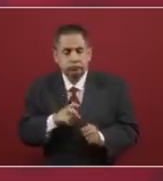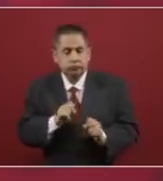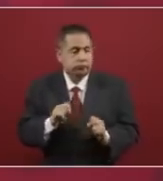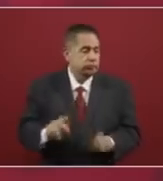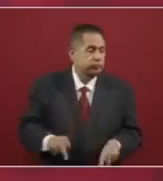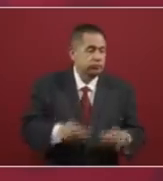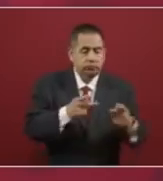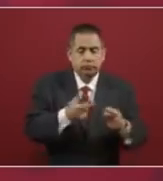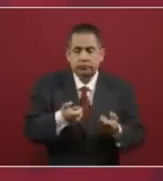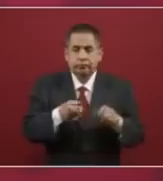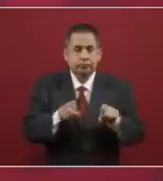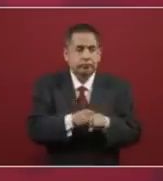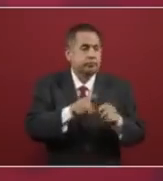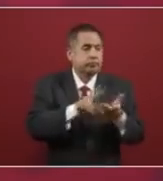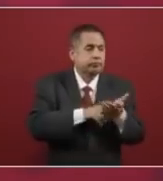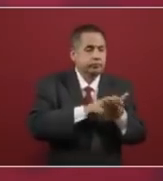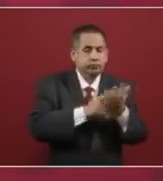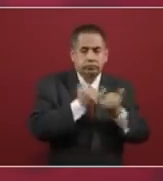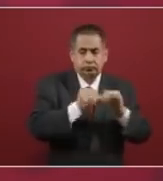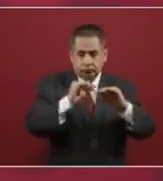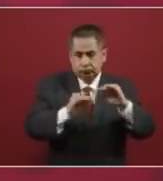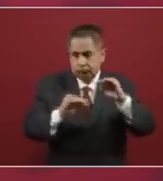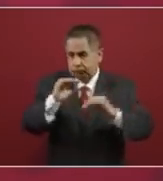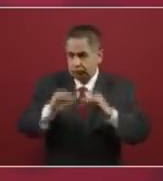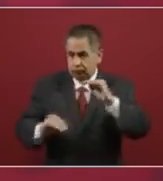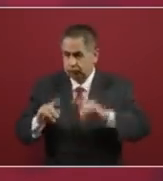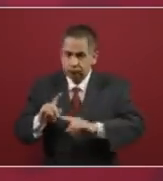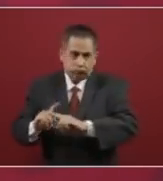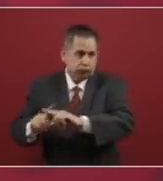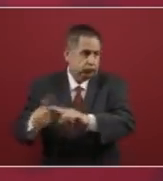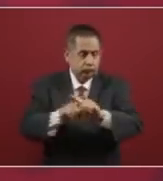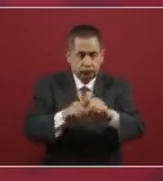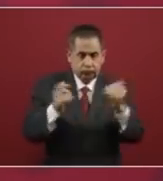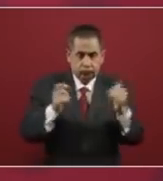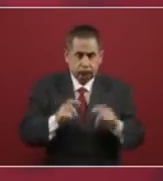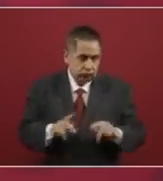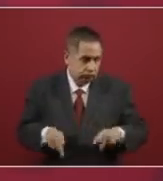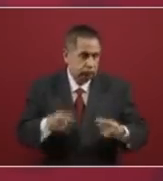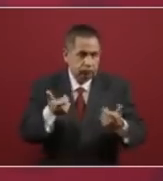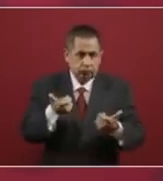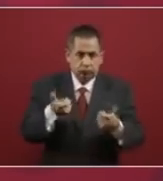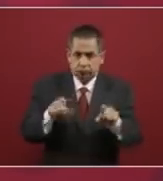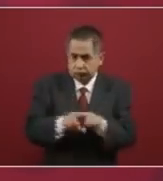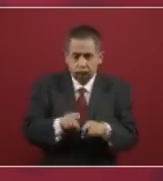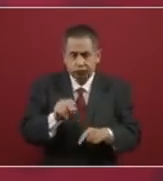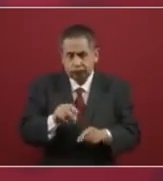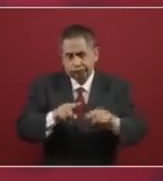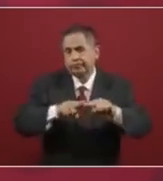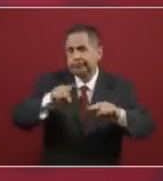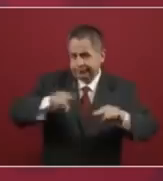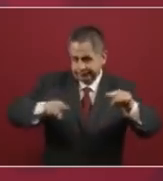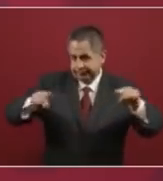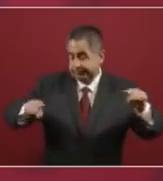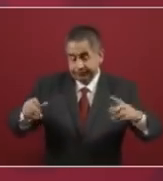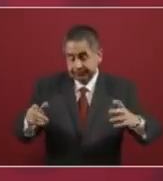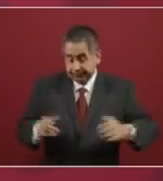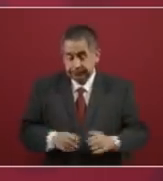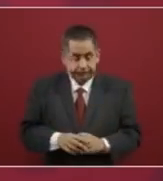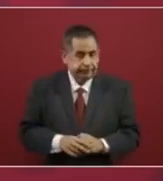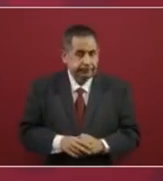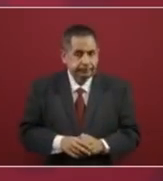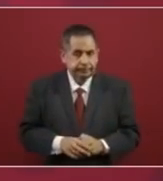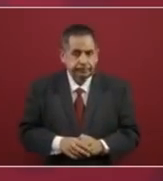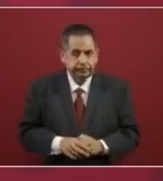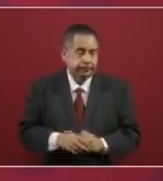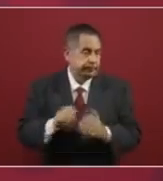al mismo precio en todas las estaciones. Enfatizó que se buscará que no haya monopolio y exista